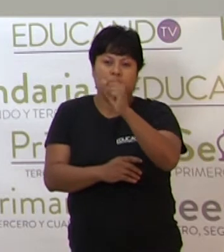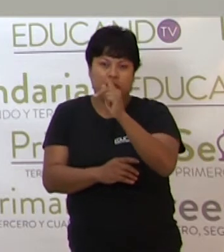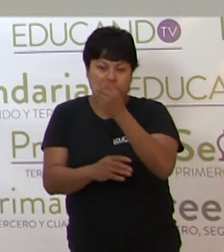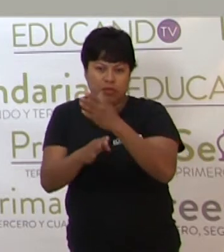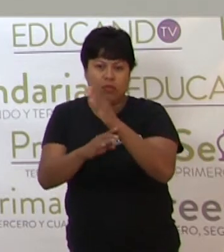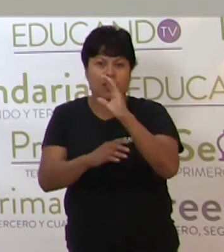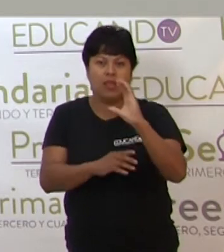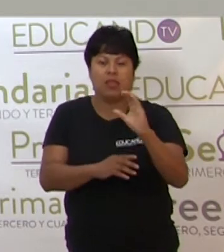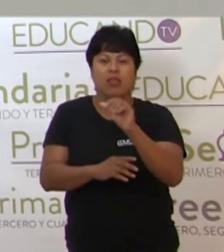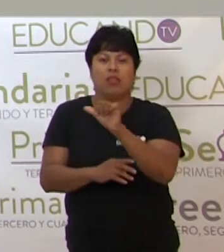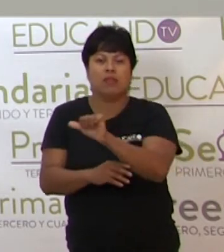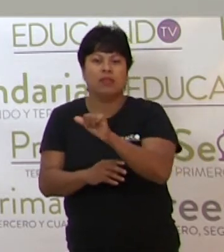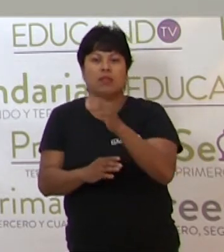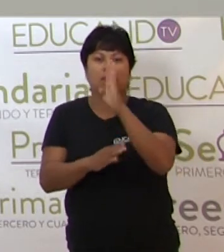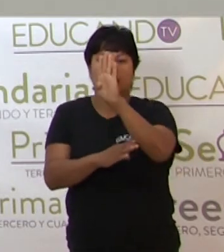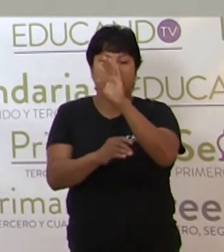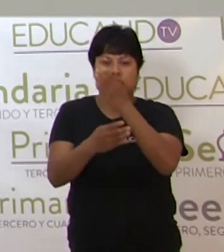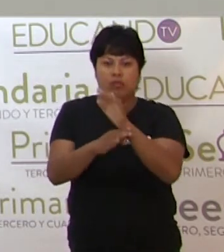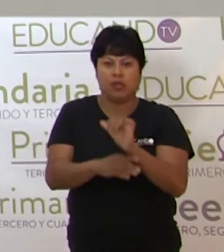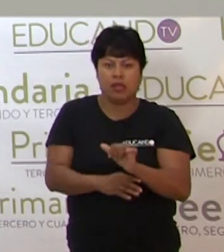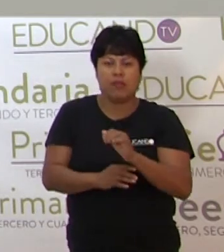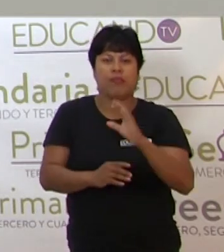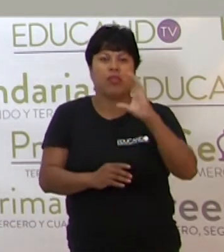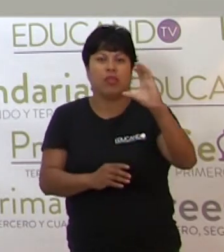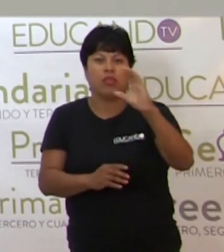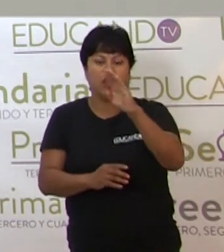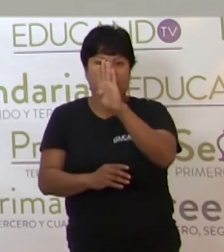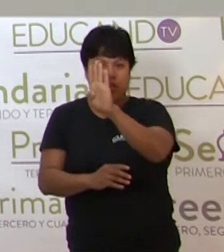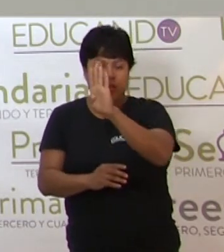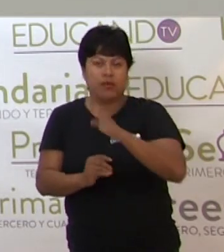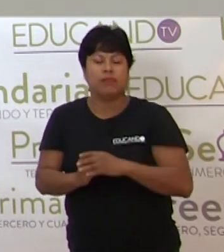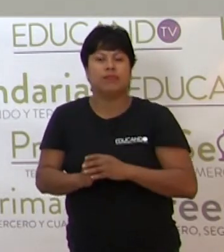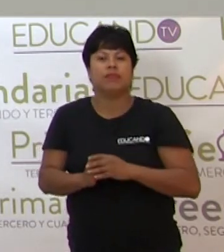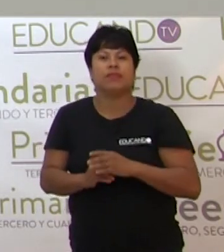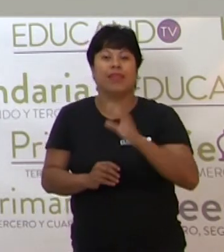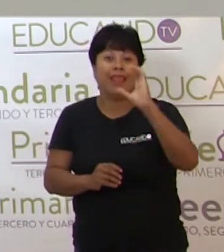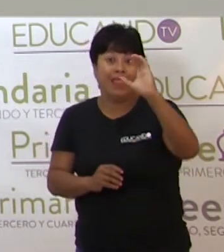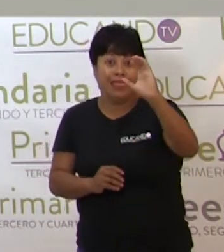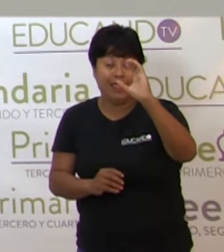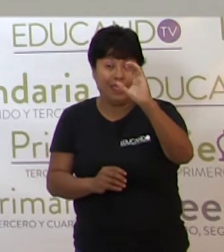cateto adyacente, B sobre A. Cotangente de B, ¿sí?,